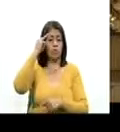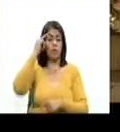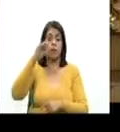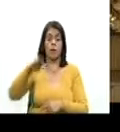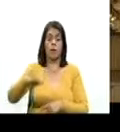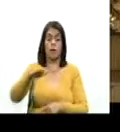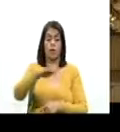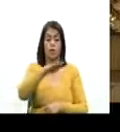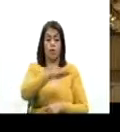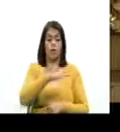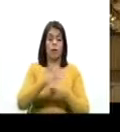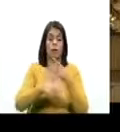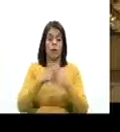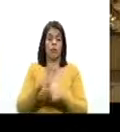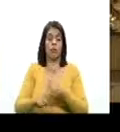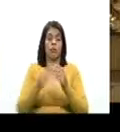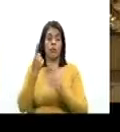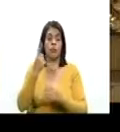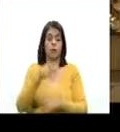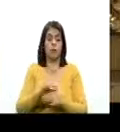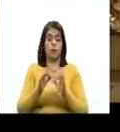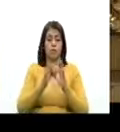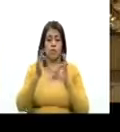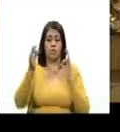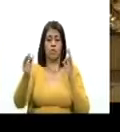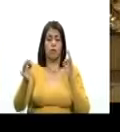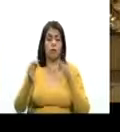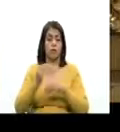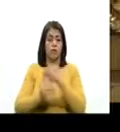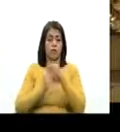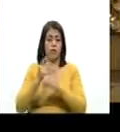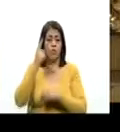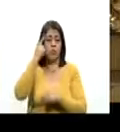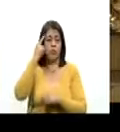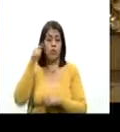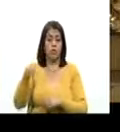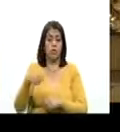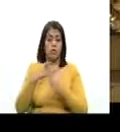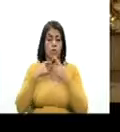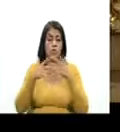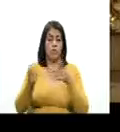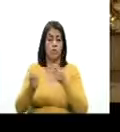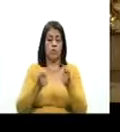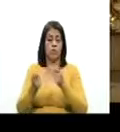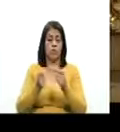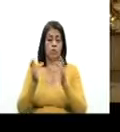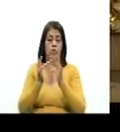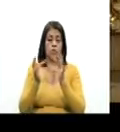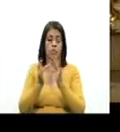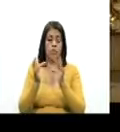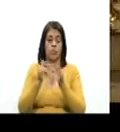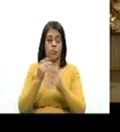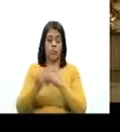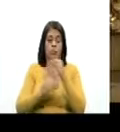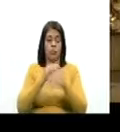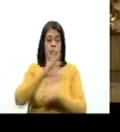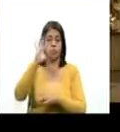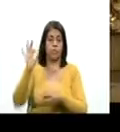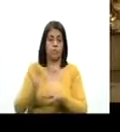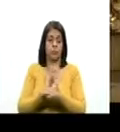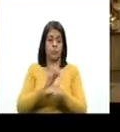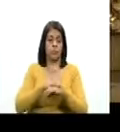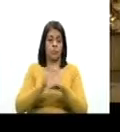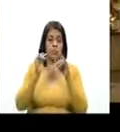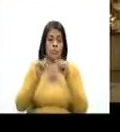jóvenes, van, primero los aíslan como me pasó a mí, yo sé lo que es perder el contacto social por estar todo el día acá. Por